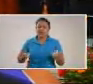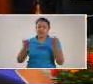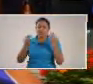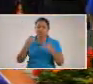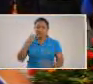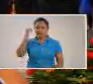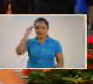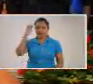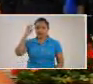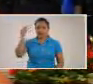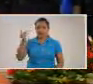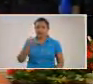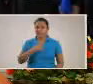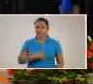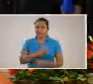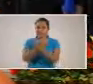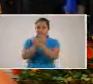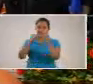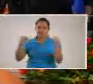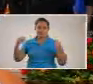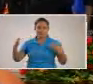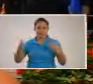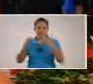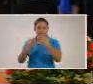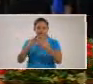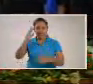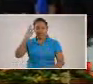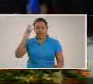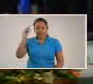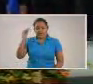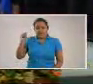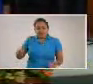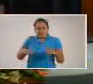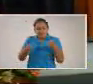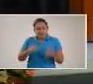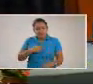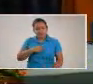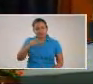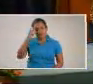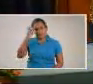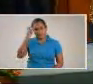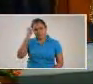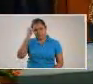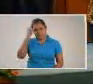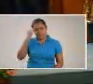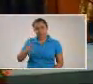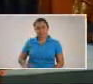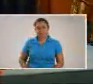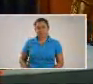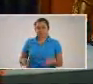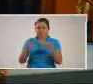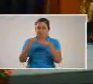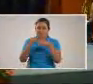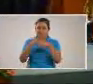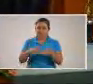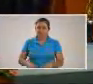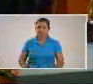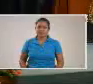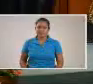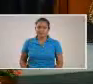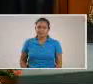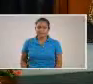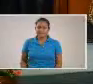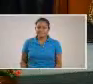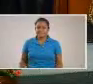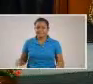porque vuestra redención se acerca. Entonces yo lo que considero, en pocas palabras, en resumen, como diría Eclesiastés, el resumen